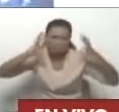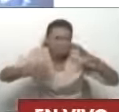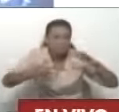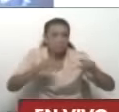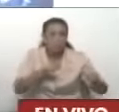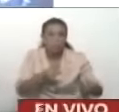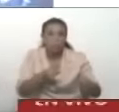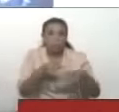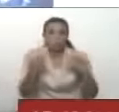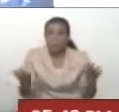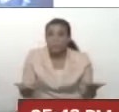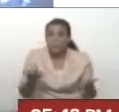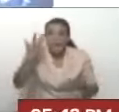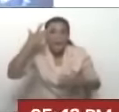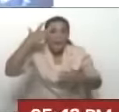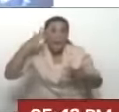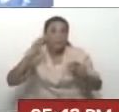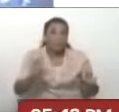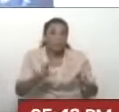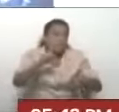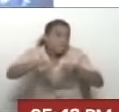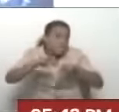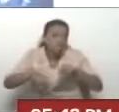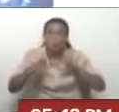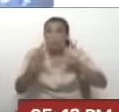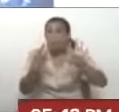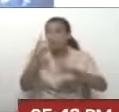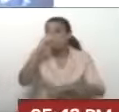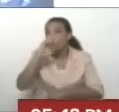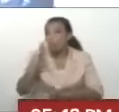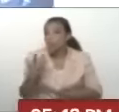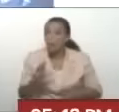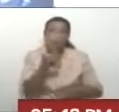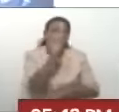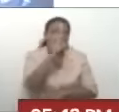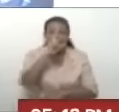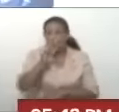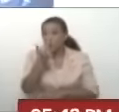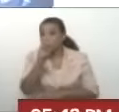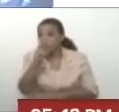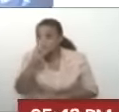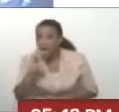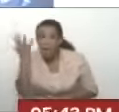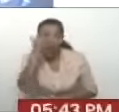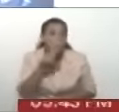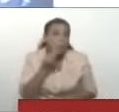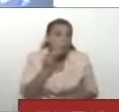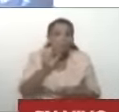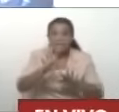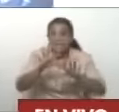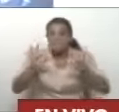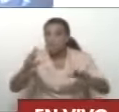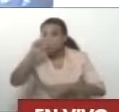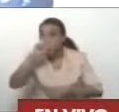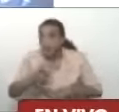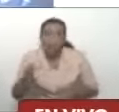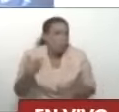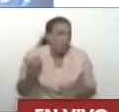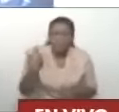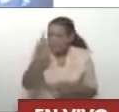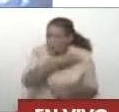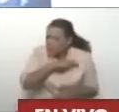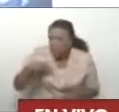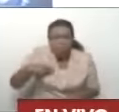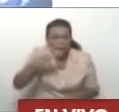Sin decir que de repente un niño de 8 años, o de 10, o de 12 años, o un joven de 18 años, o cualquiera de